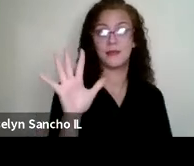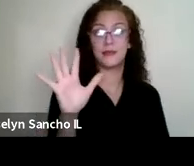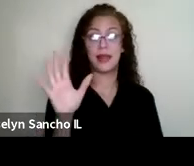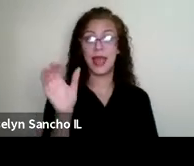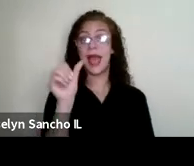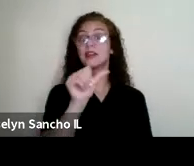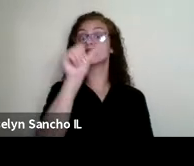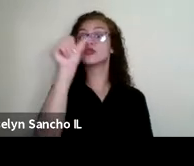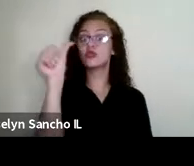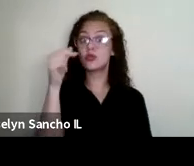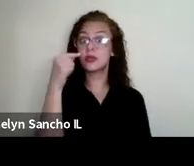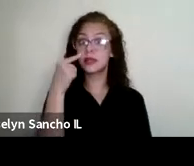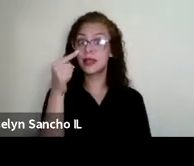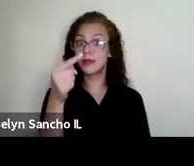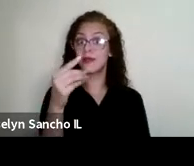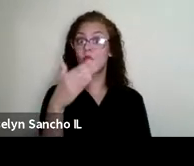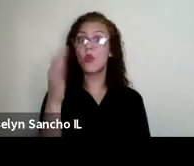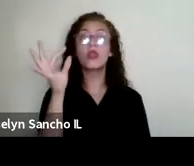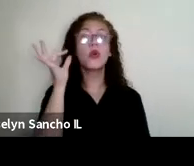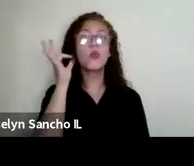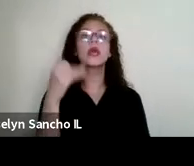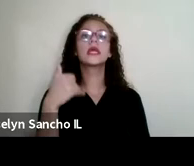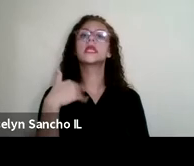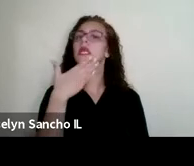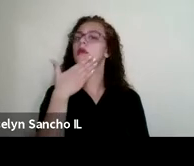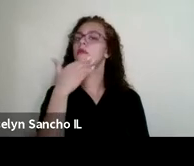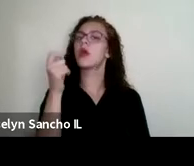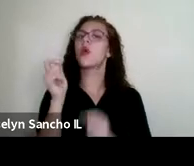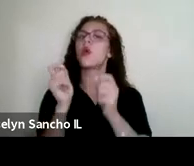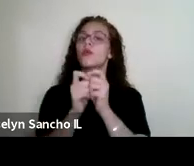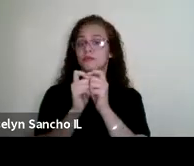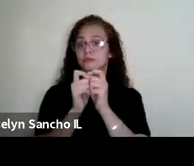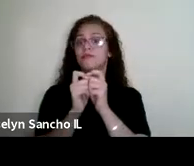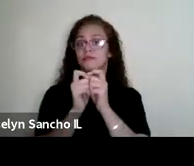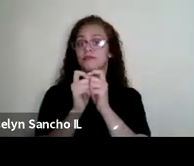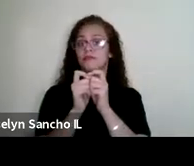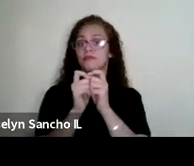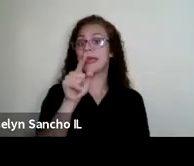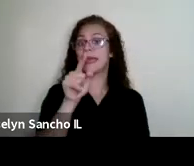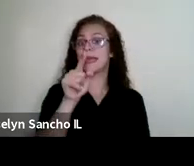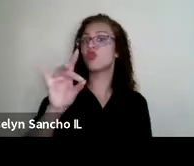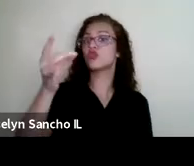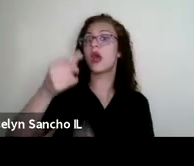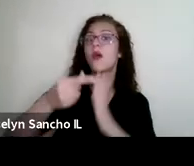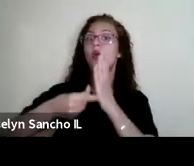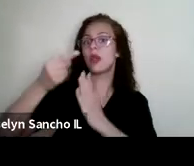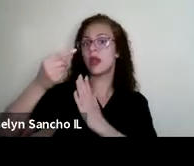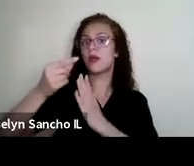azul aparece cuando las mujeres tienen mejor rendimiento. Esto es en octavo grado entre